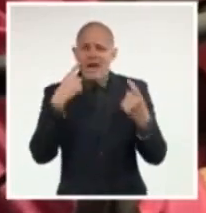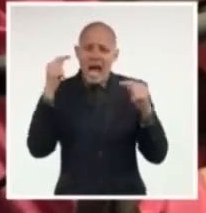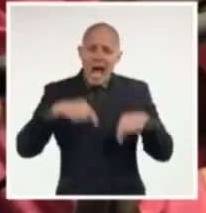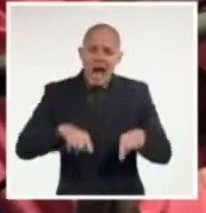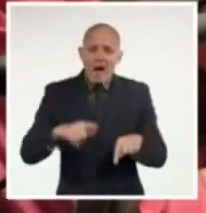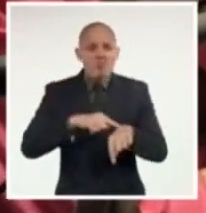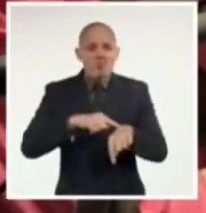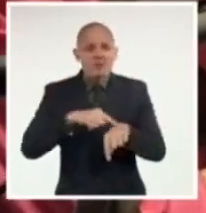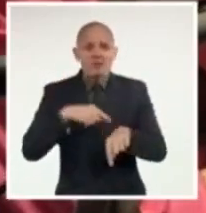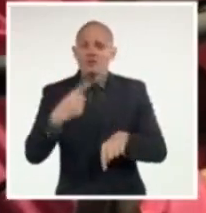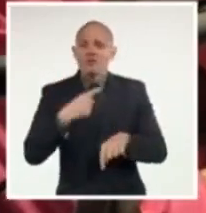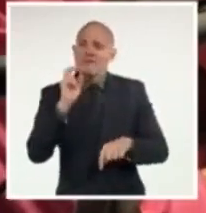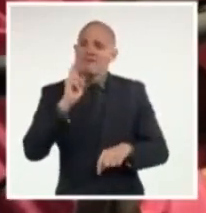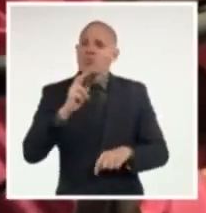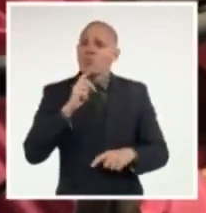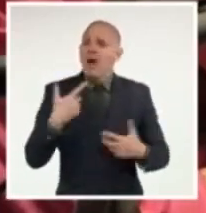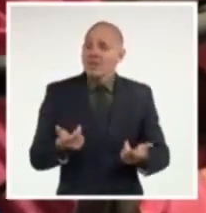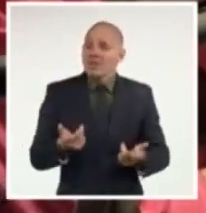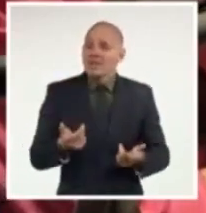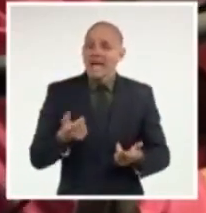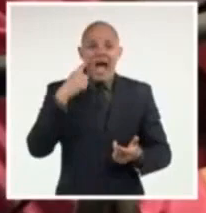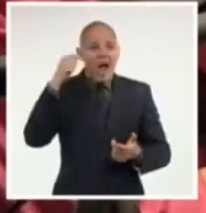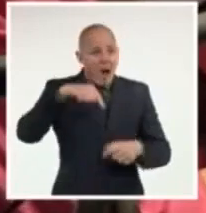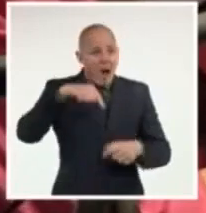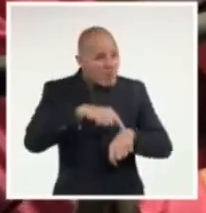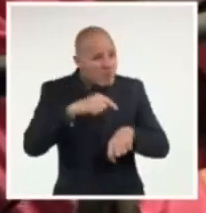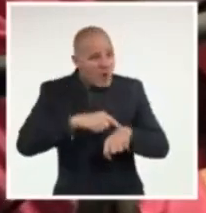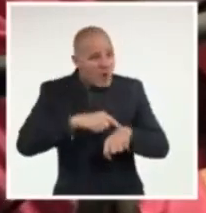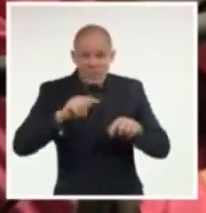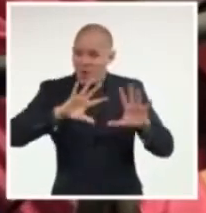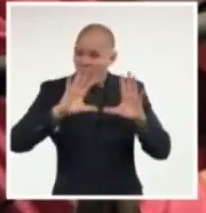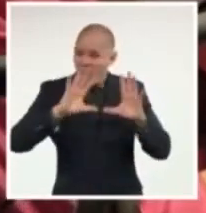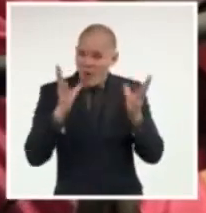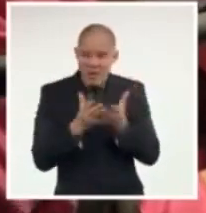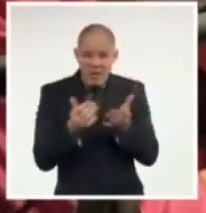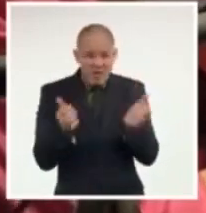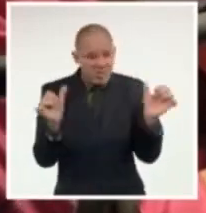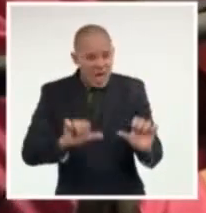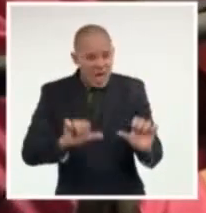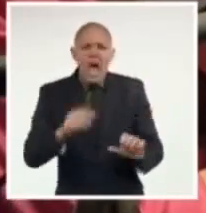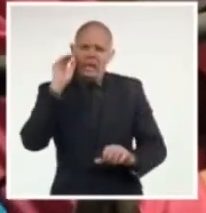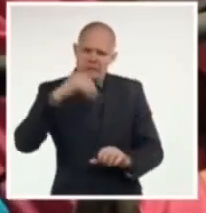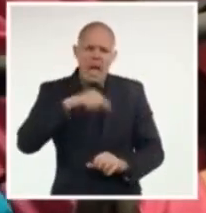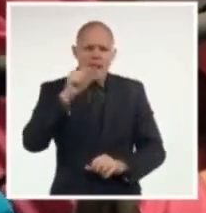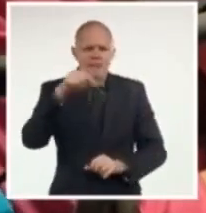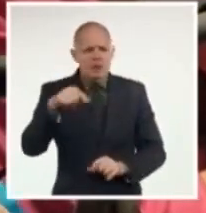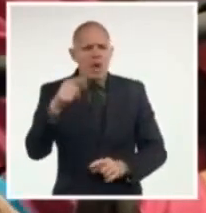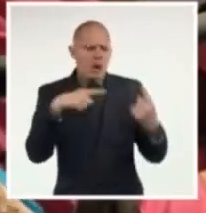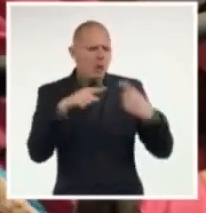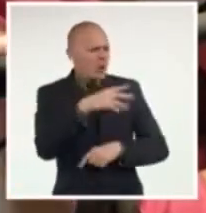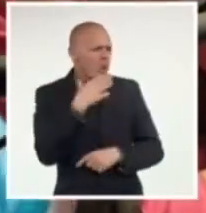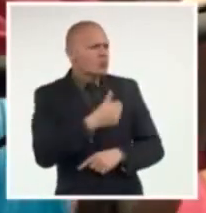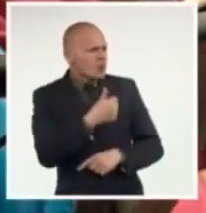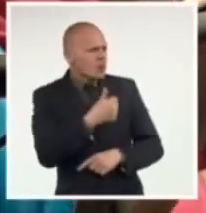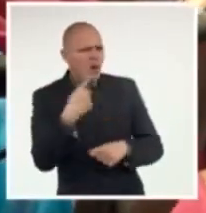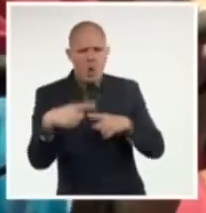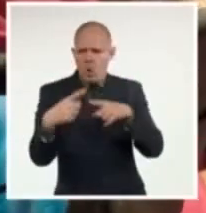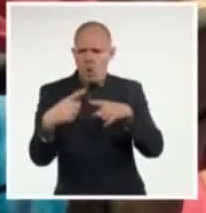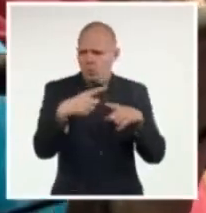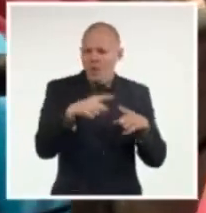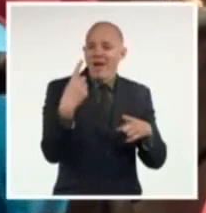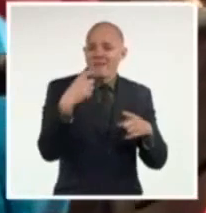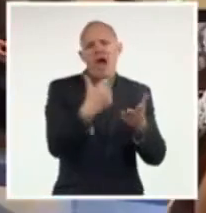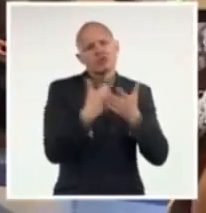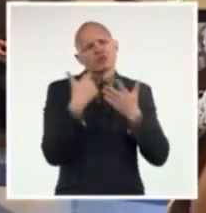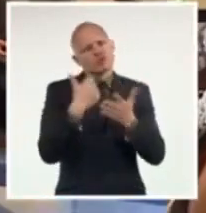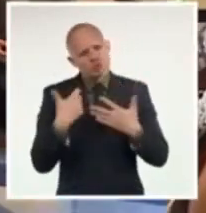estamos viviendo, el más grave en América Latina. Y aquí hay gente maravillosa, valiosa, que lo puede hacer